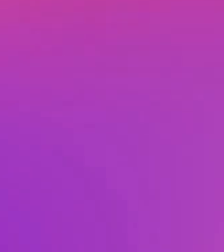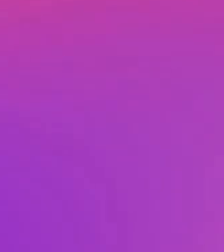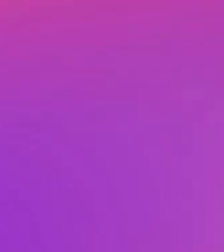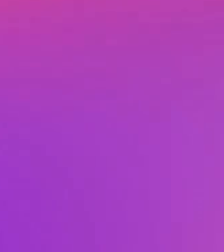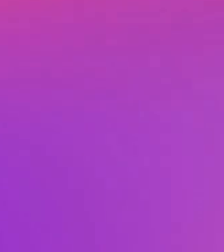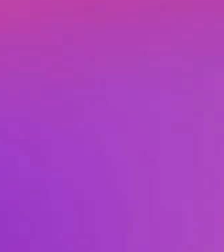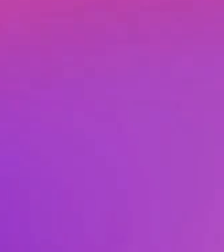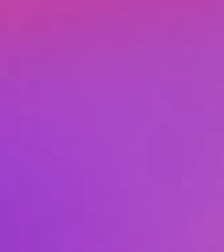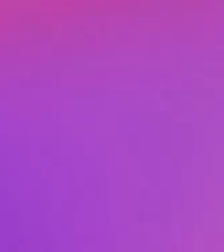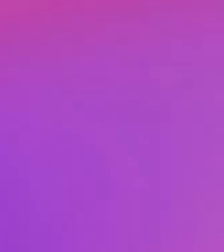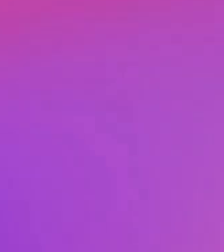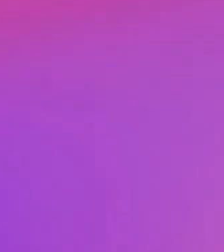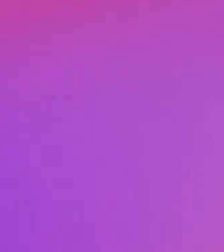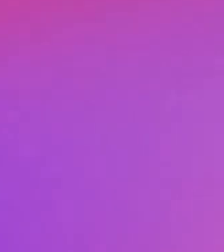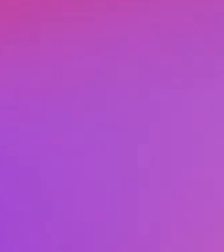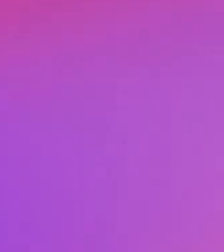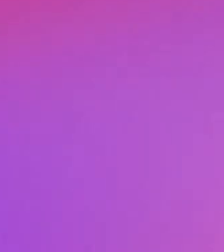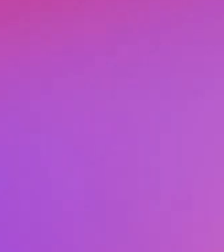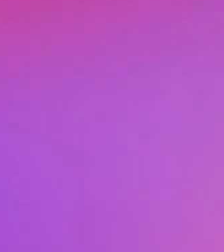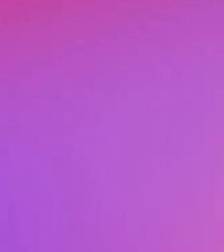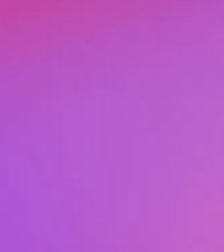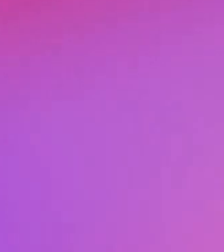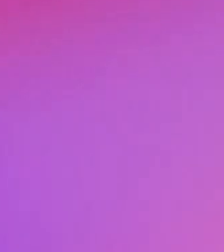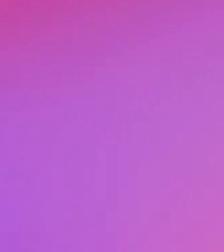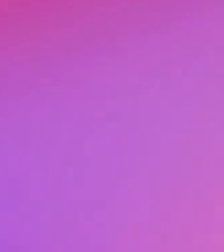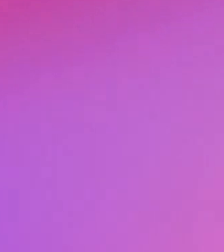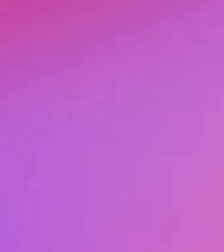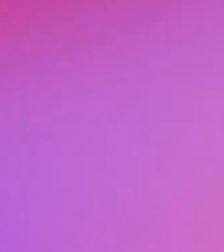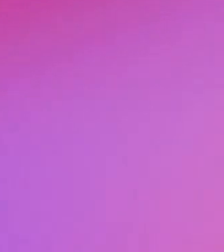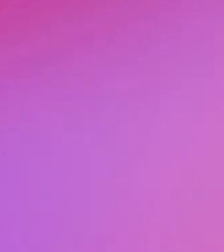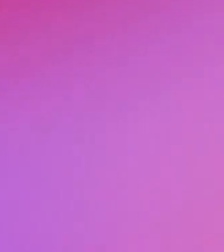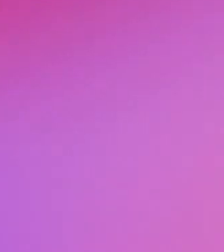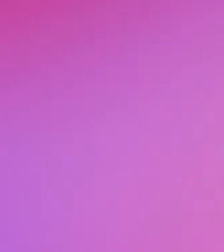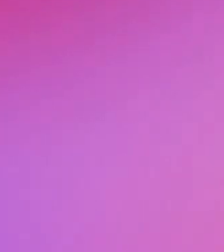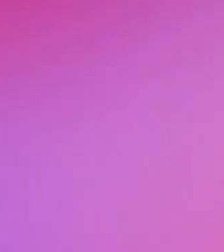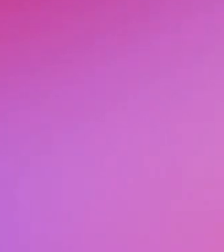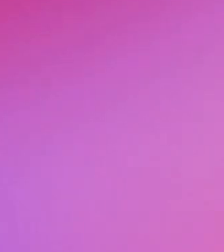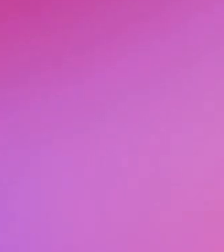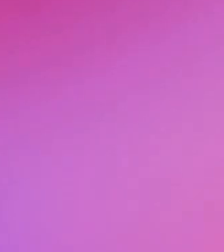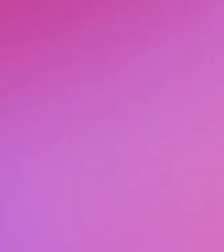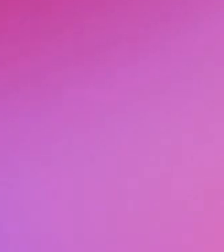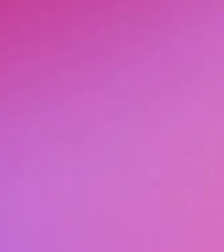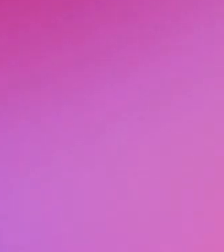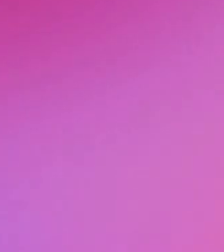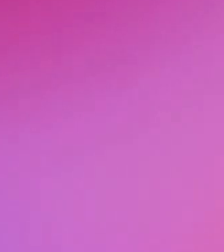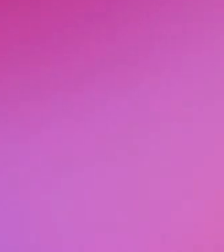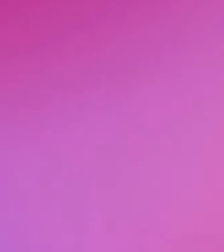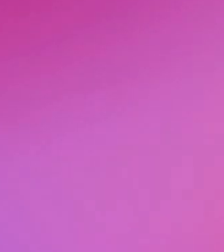plataforma nuevaescuelamexicana.cep.gov.mx.